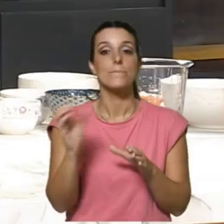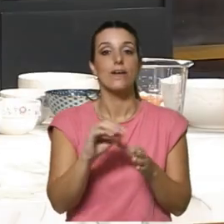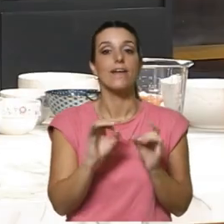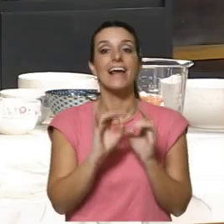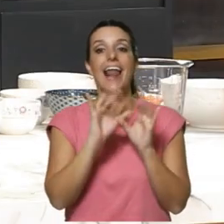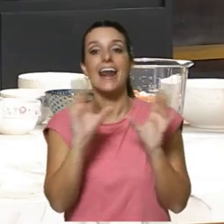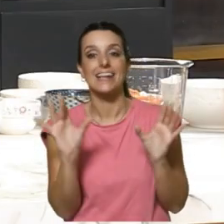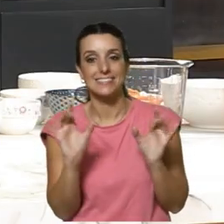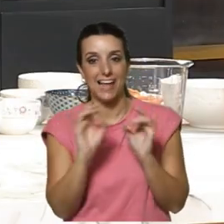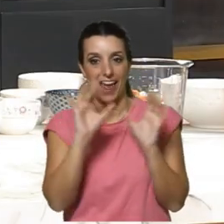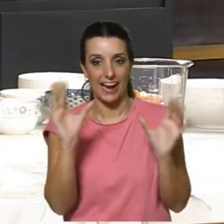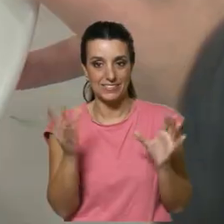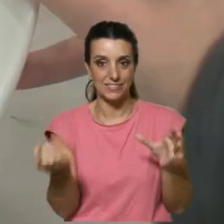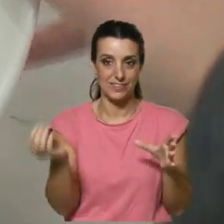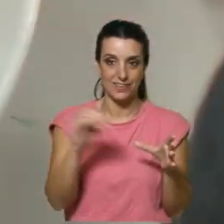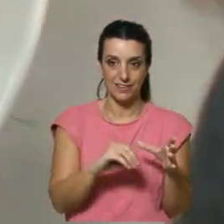claras de huevo. ¿Ah?